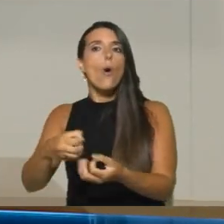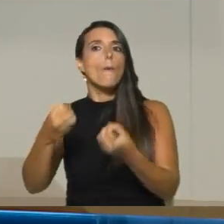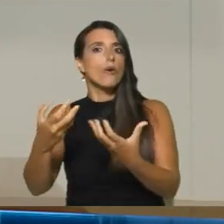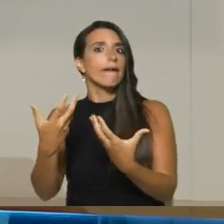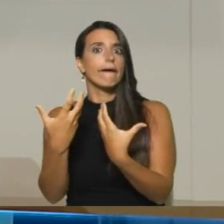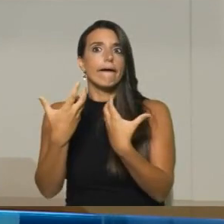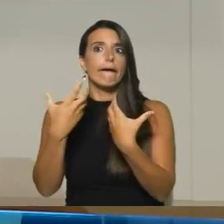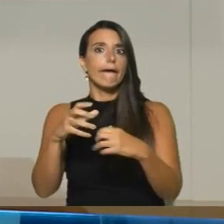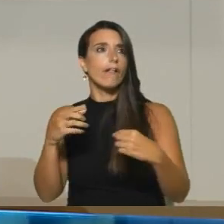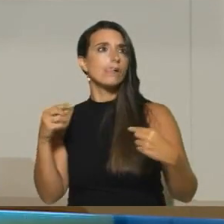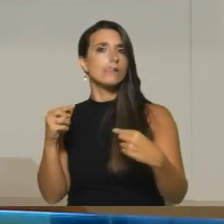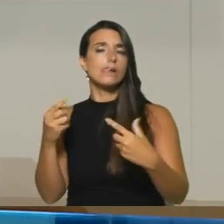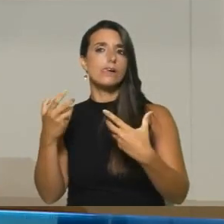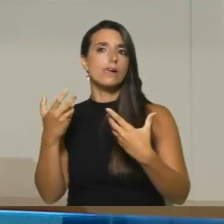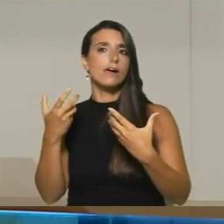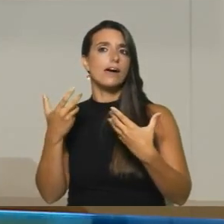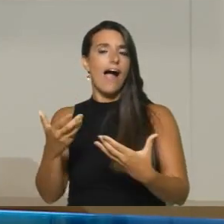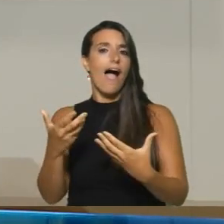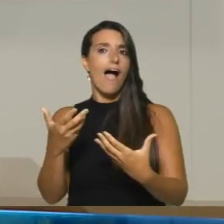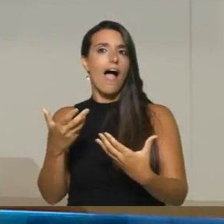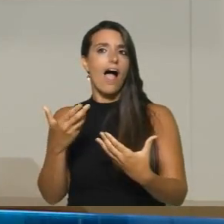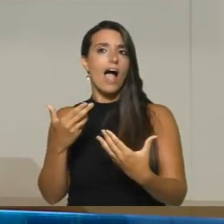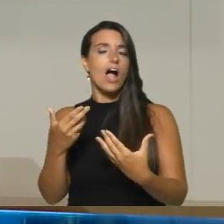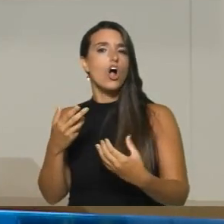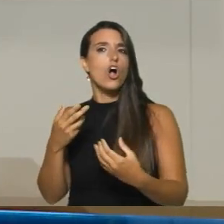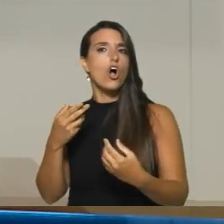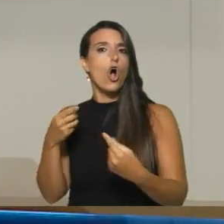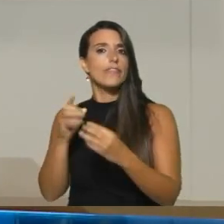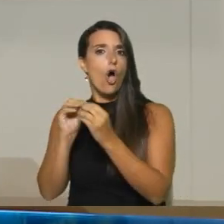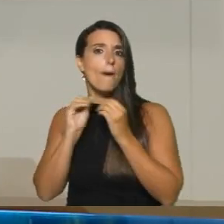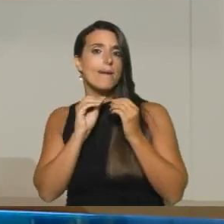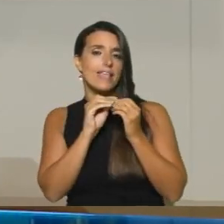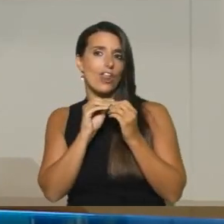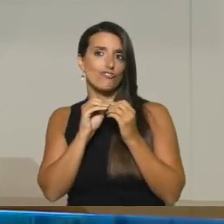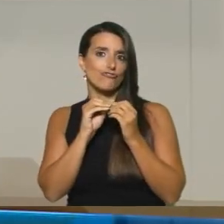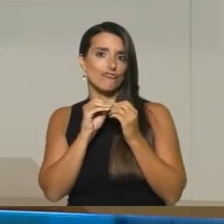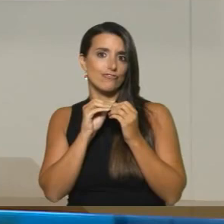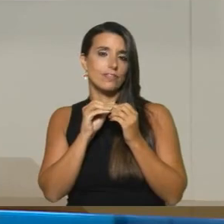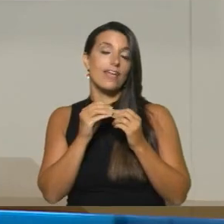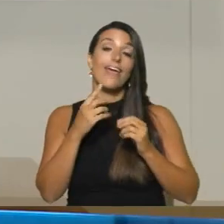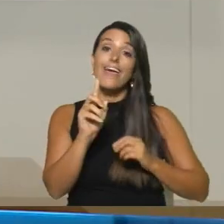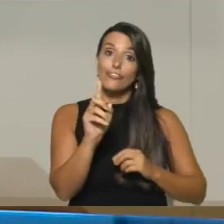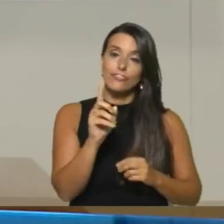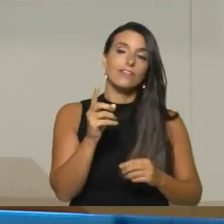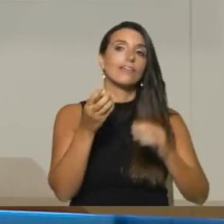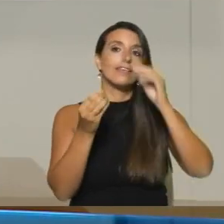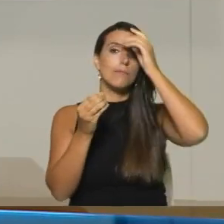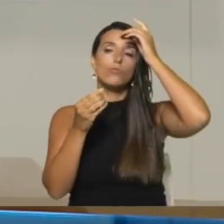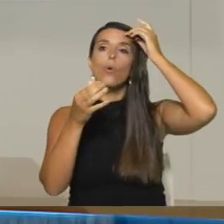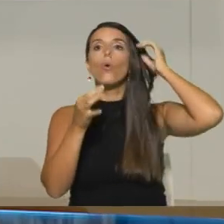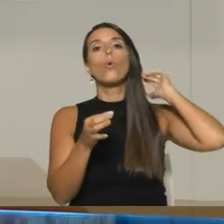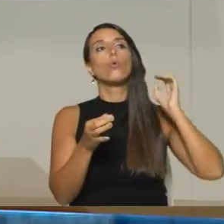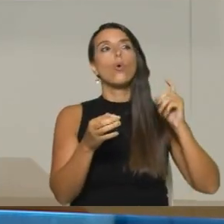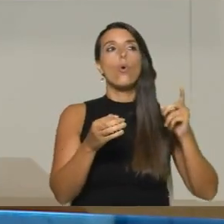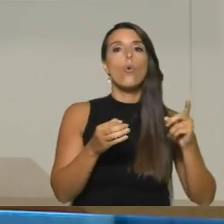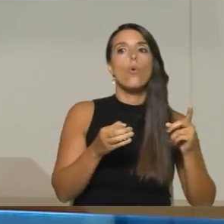opuesto a eso digamos hablar contra sus compañeros para que cesaran en eso entonces entre la parálisis de